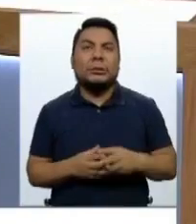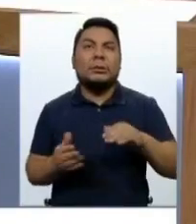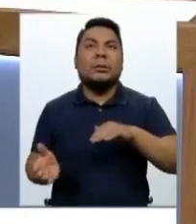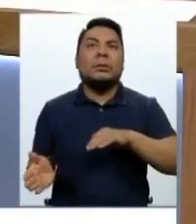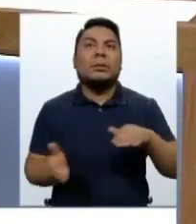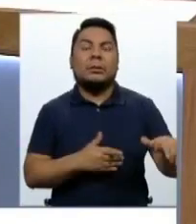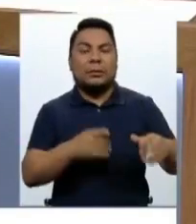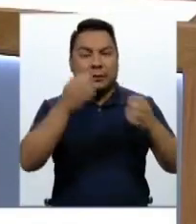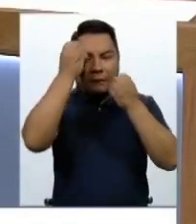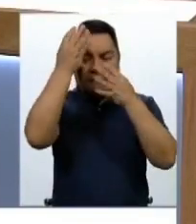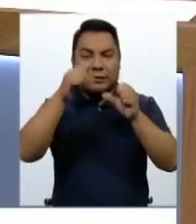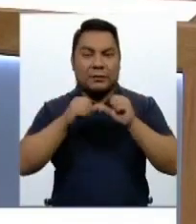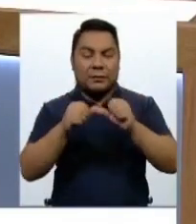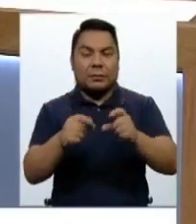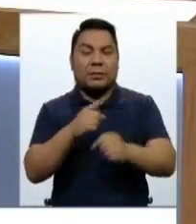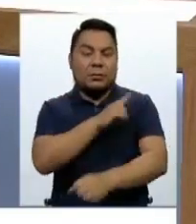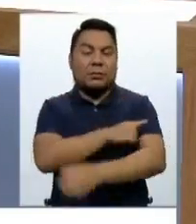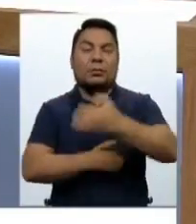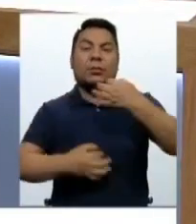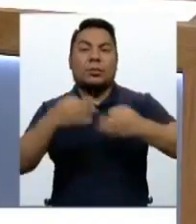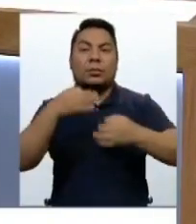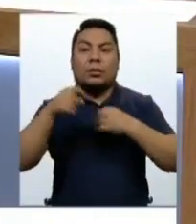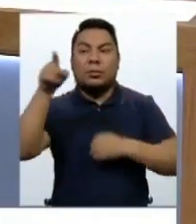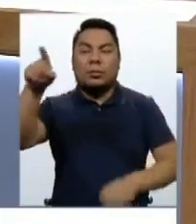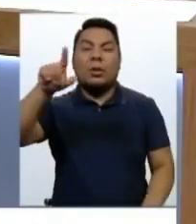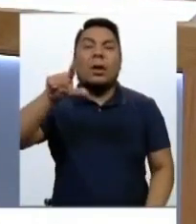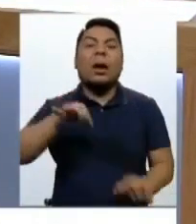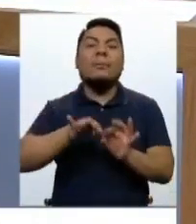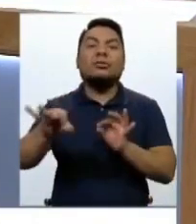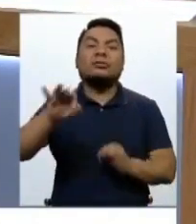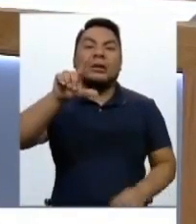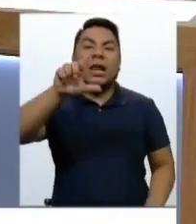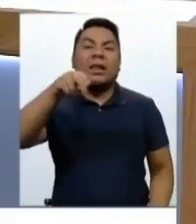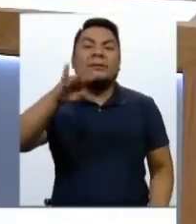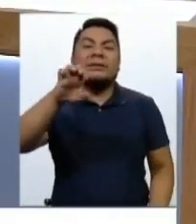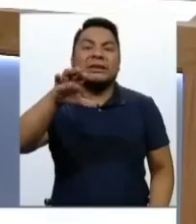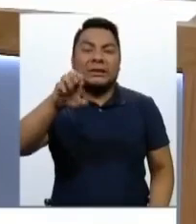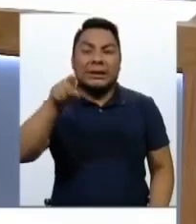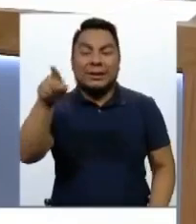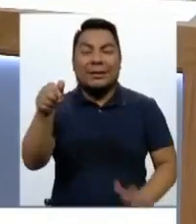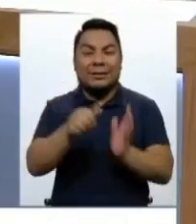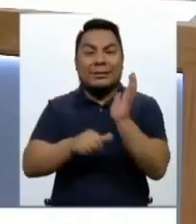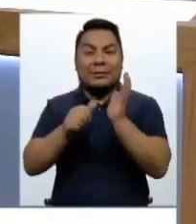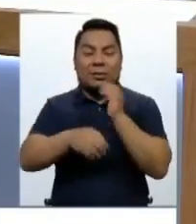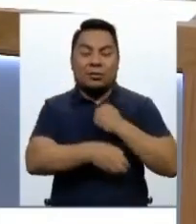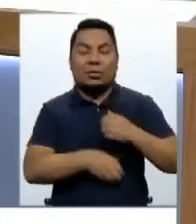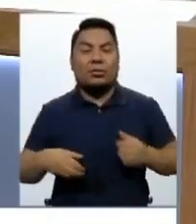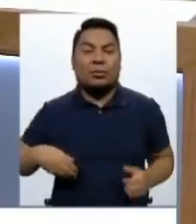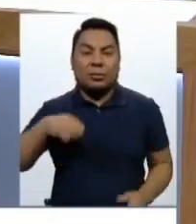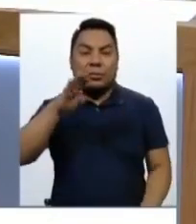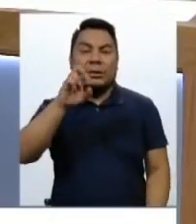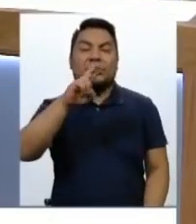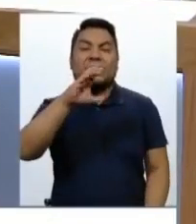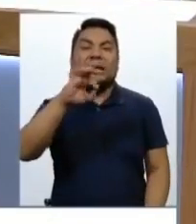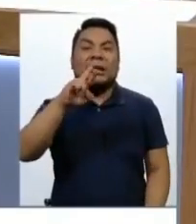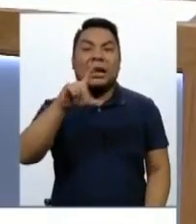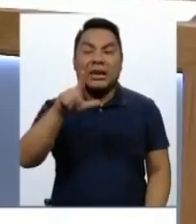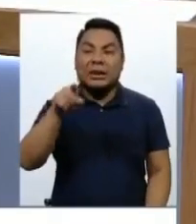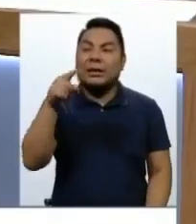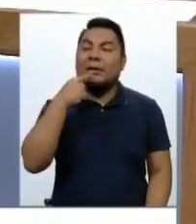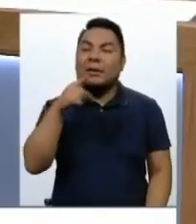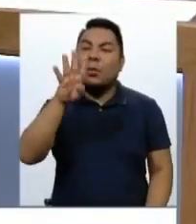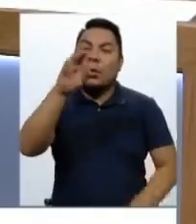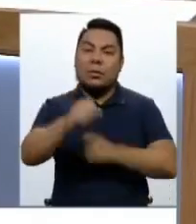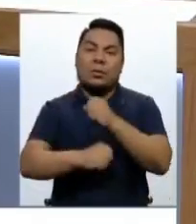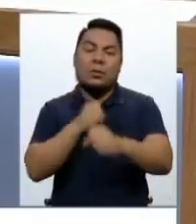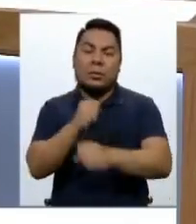Seguimos con las informaciones. El Poder Judicial de Lambayeque ha condenado a Antonio Becerril, hermano del congresista de Fuerza Popular Héctor Becerril, a 4 años